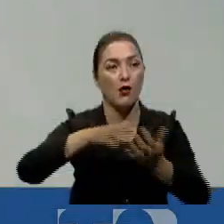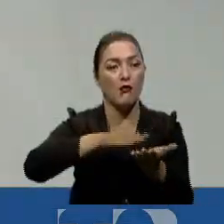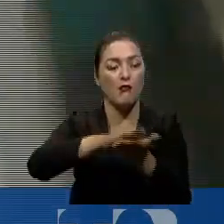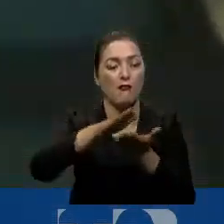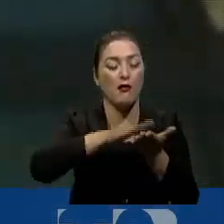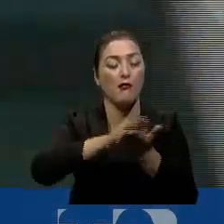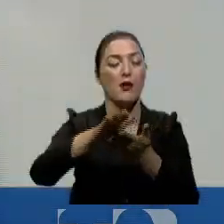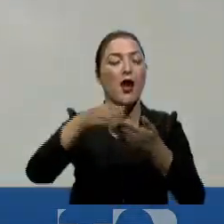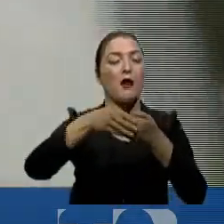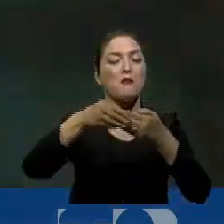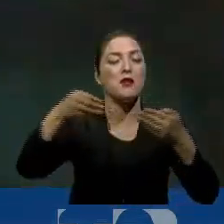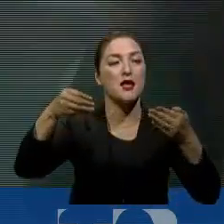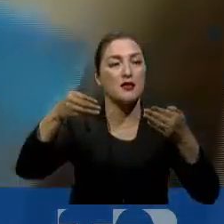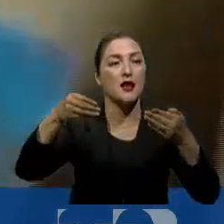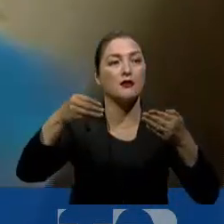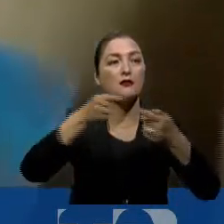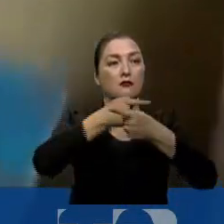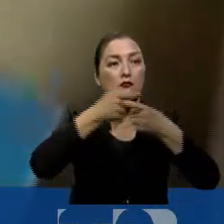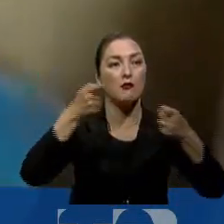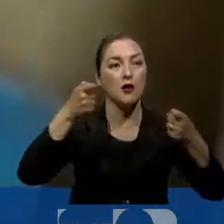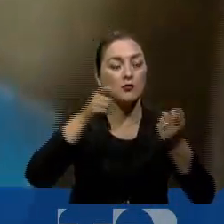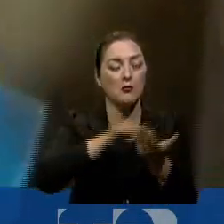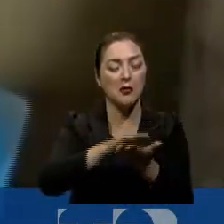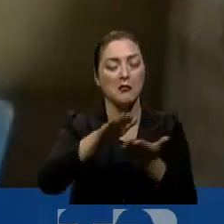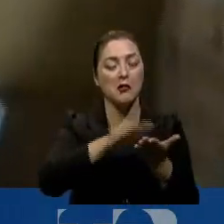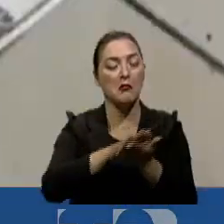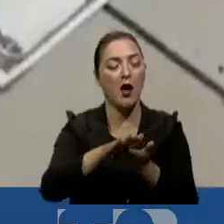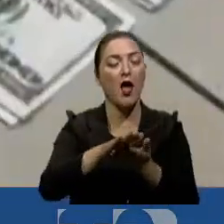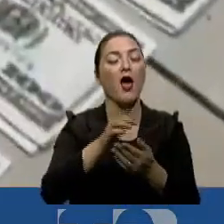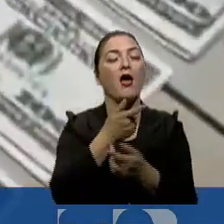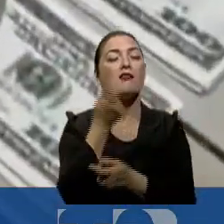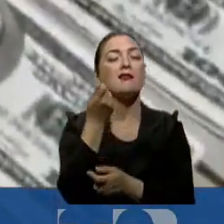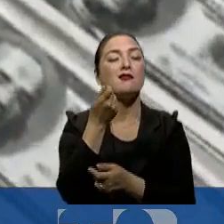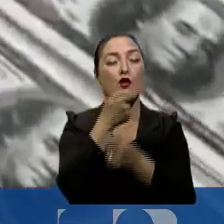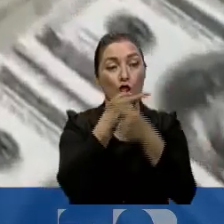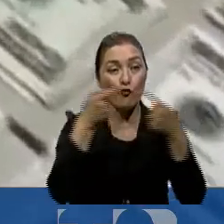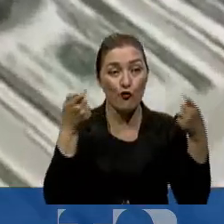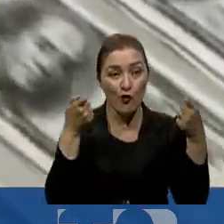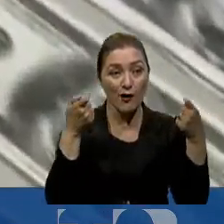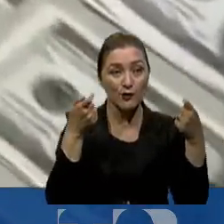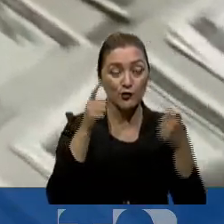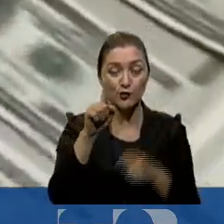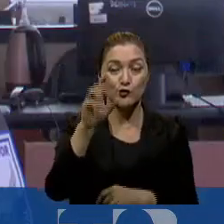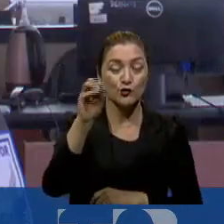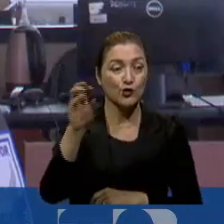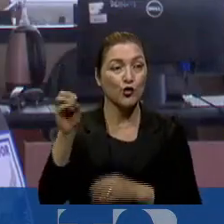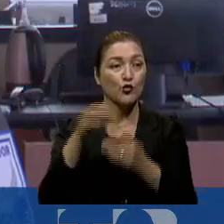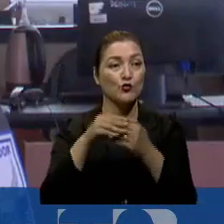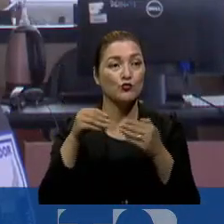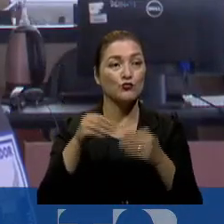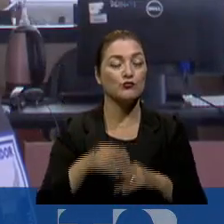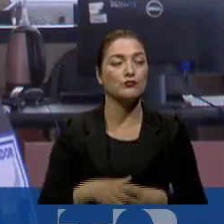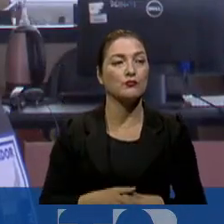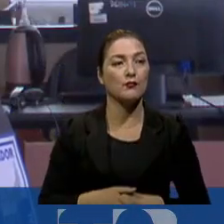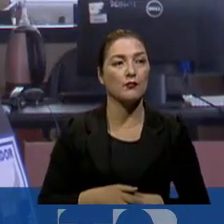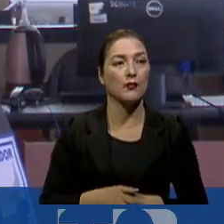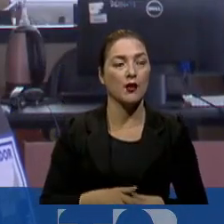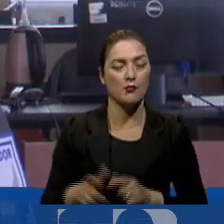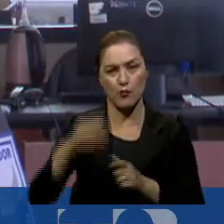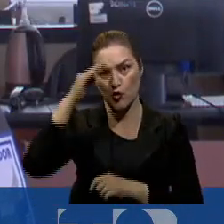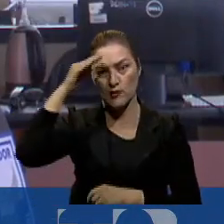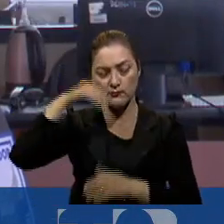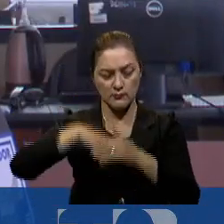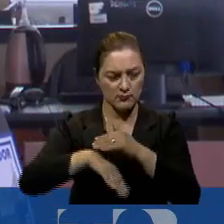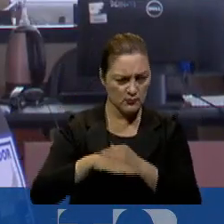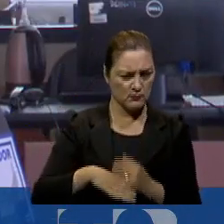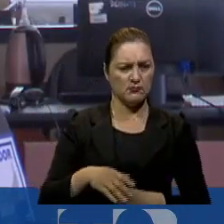falsos, gracias a una impresora con capacidad para obtener dinero falso en denominaciones de $100. En el momento de nuestro ingreso pudimos